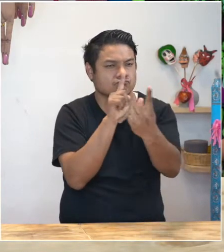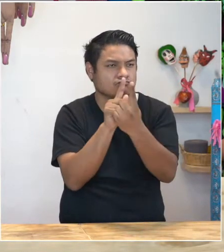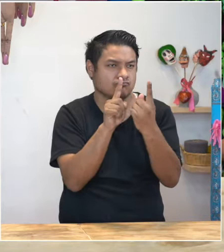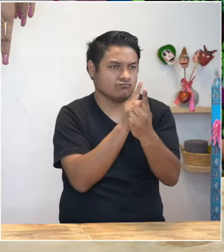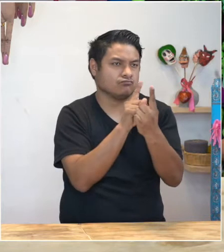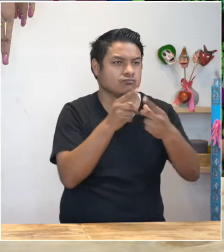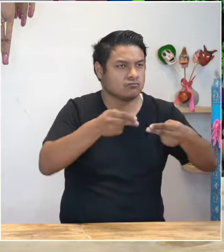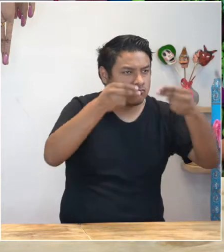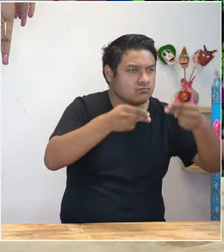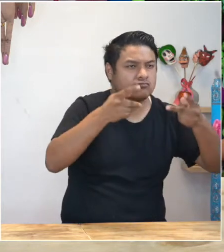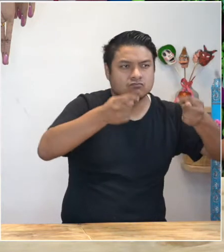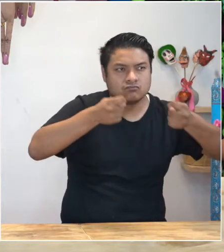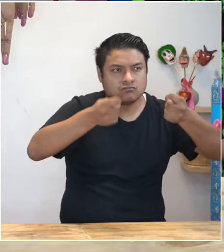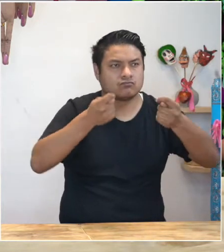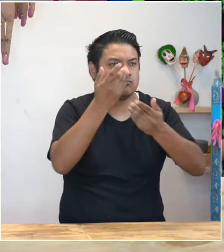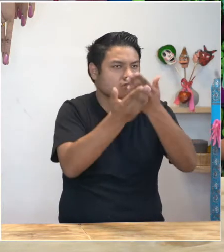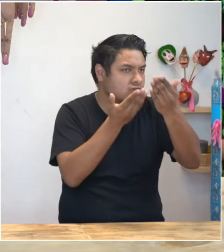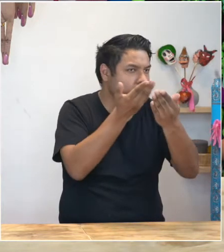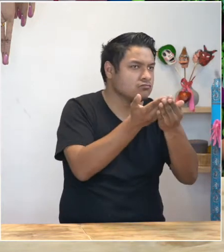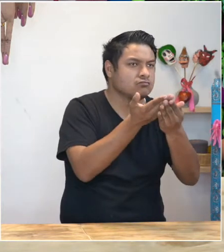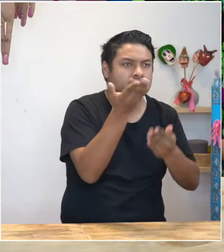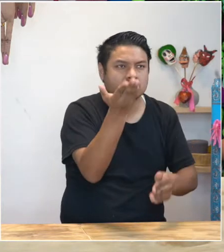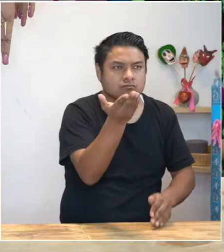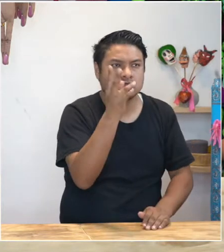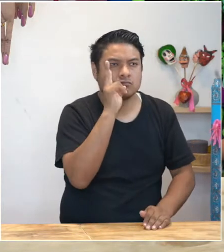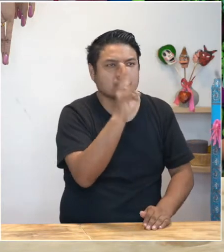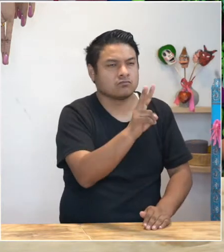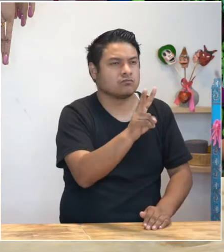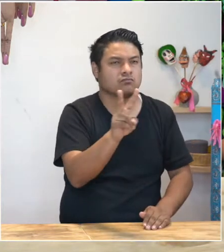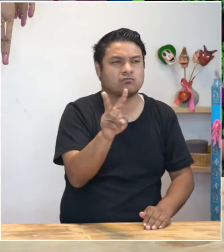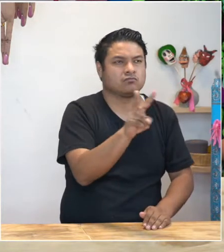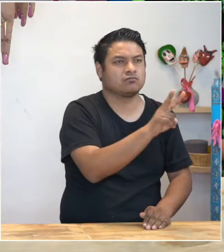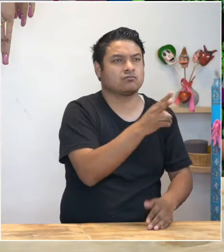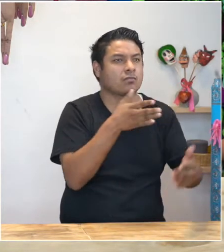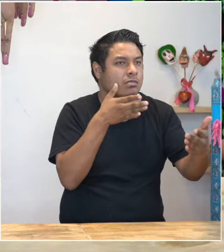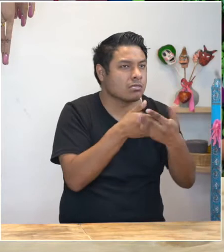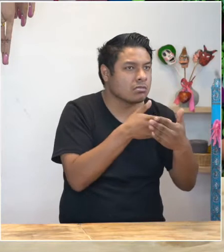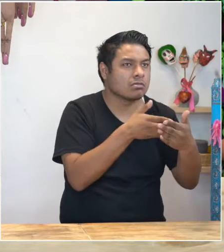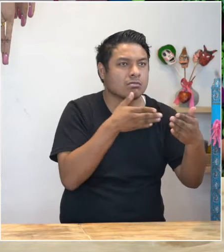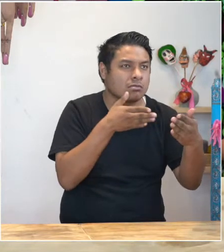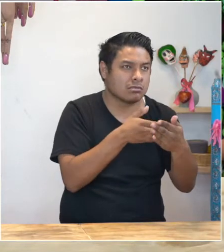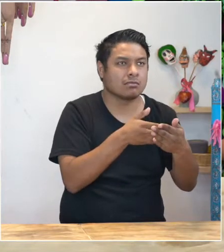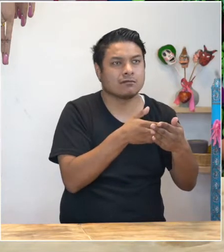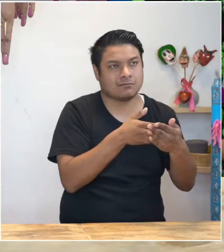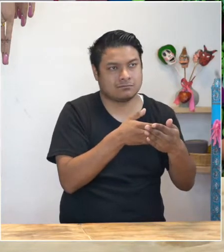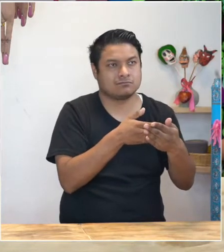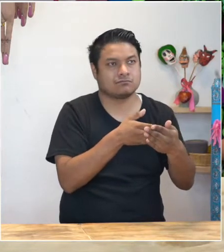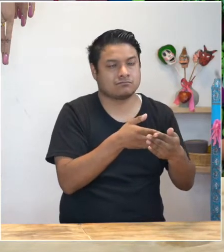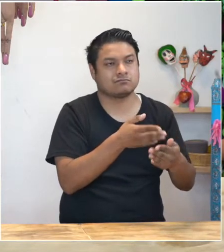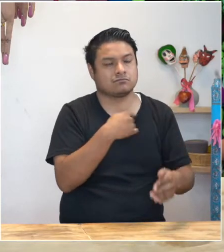nos ponemos a pensar en que ellos también son parte de la comunidad, ¿no? En que necesitan también